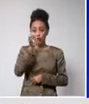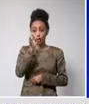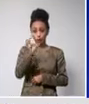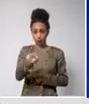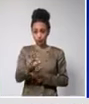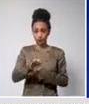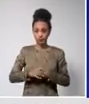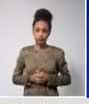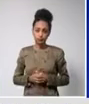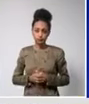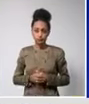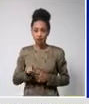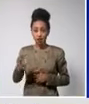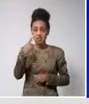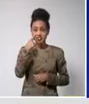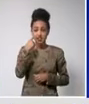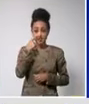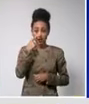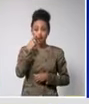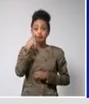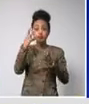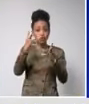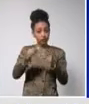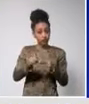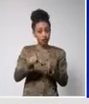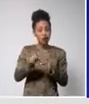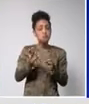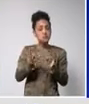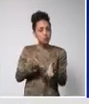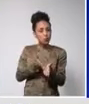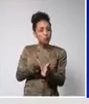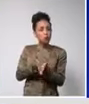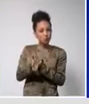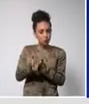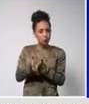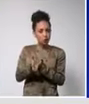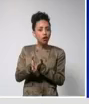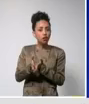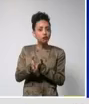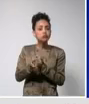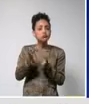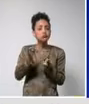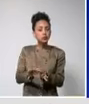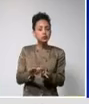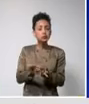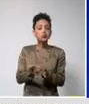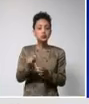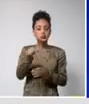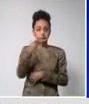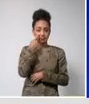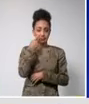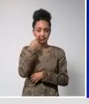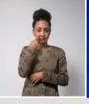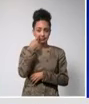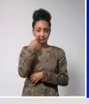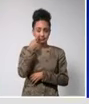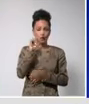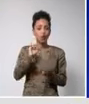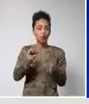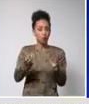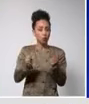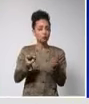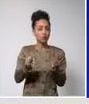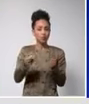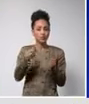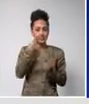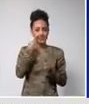la incidencia se mantienen en estos rangos, pues indiscutiblemente demostrará el